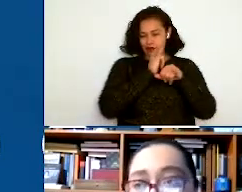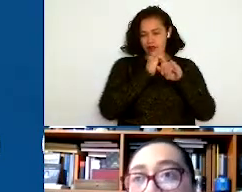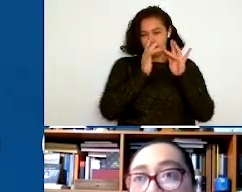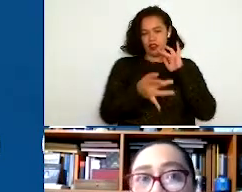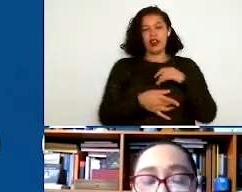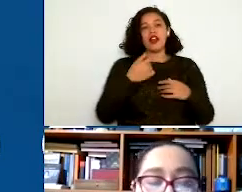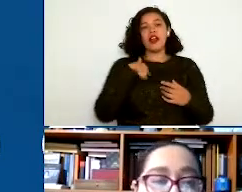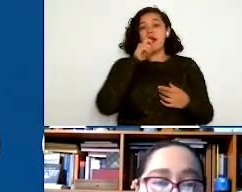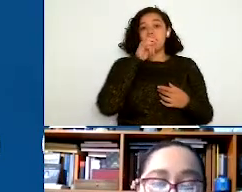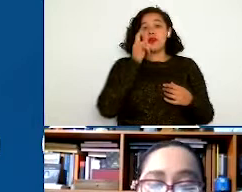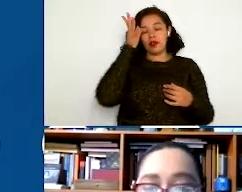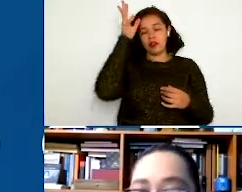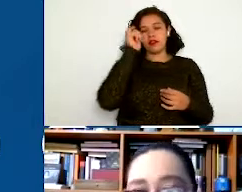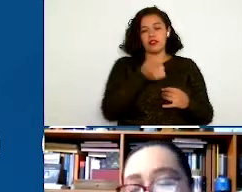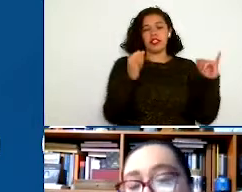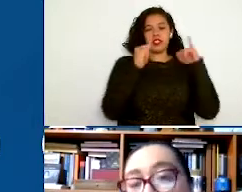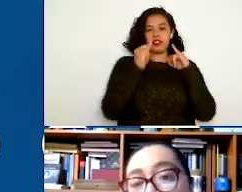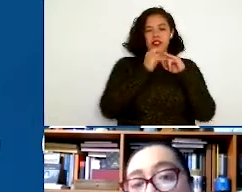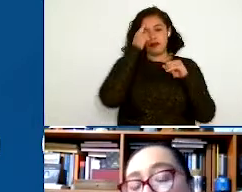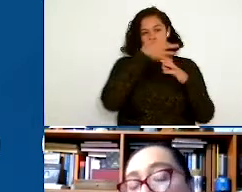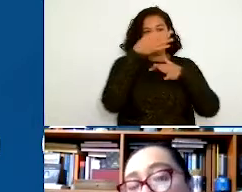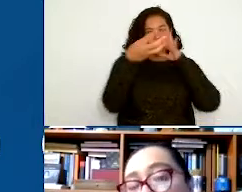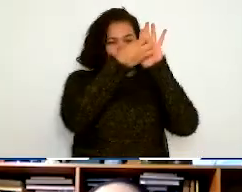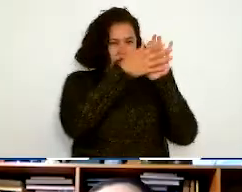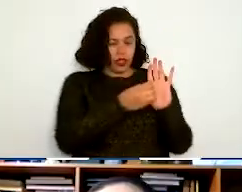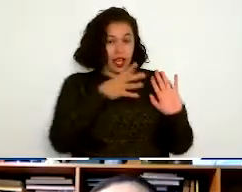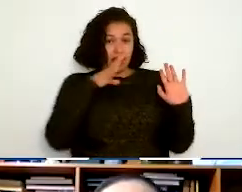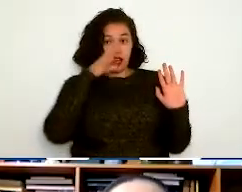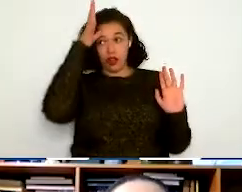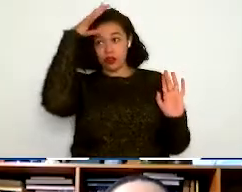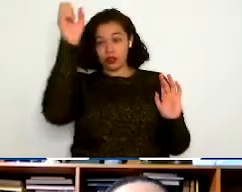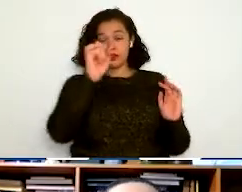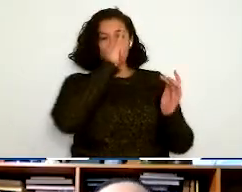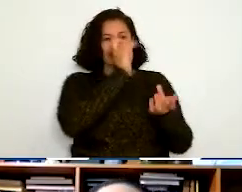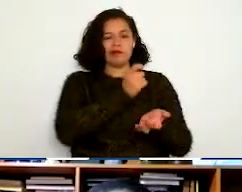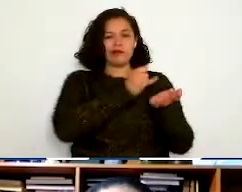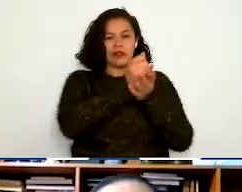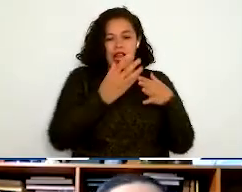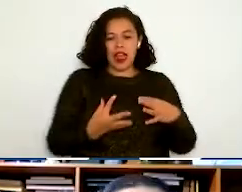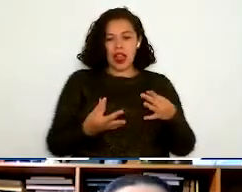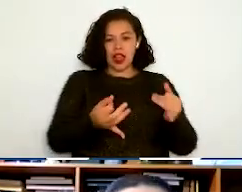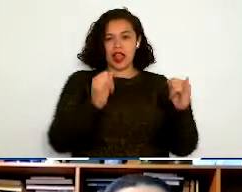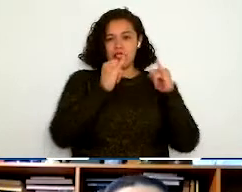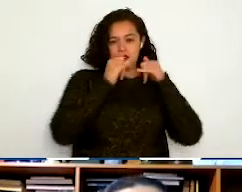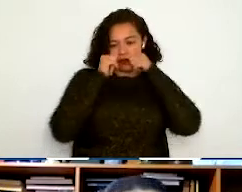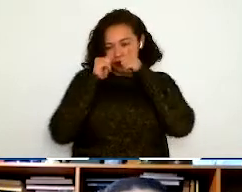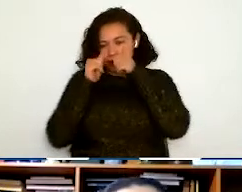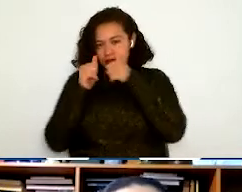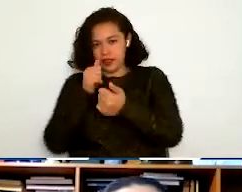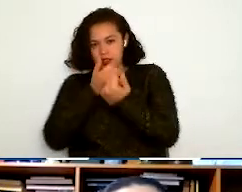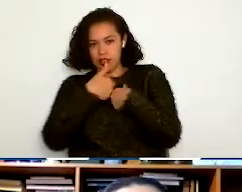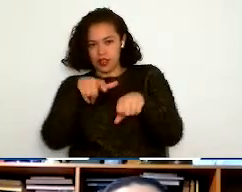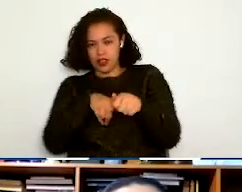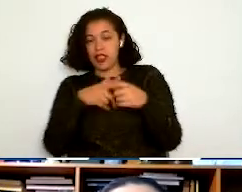una empresa, una institución de marketing, a un concepto, a una definición de calidad en una institución de asistencia social,